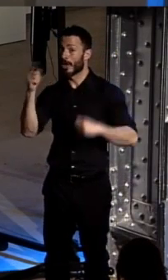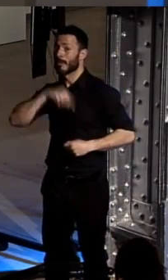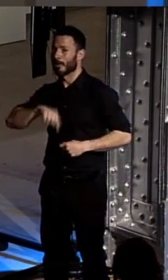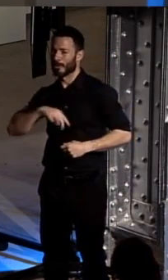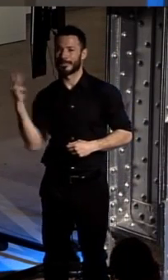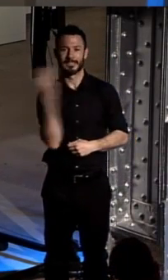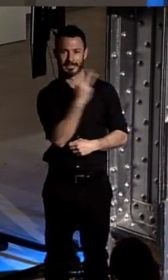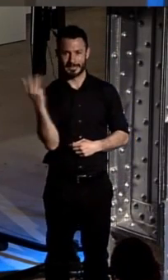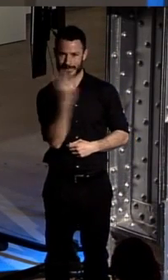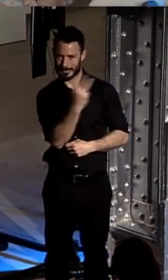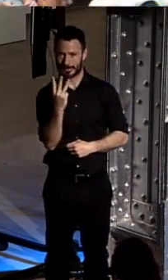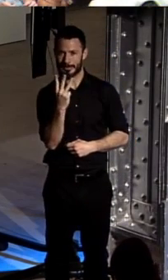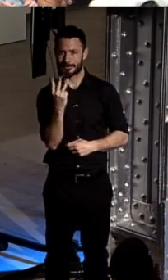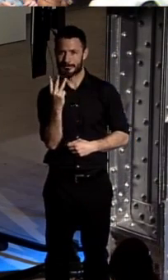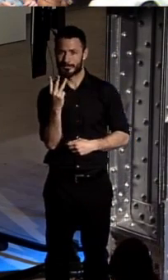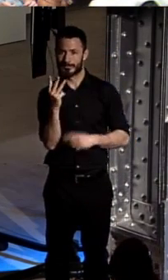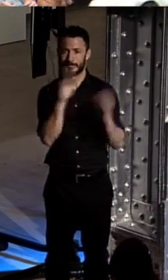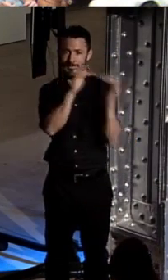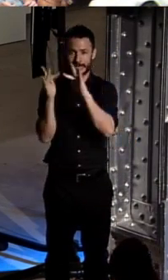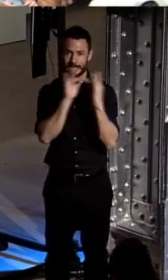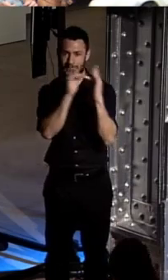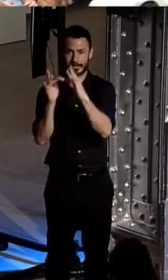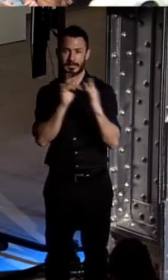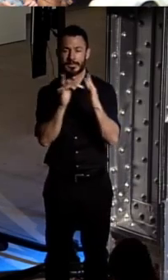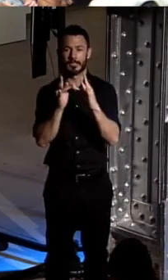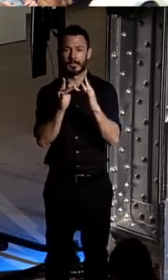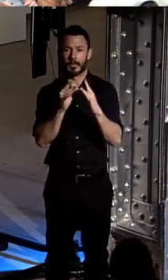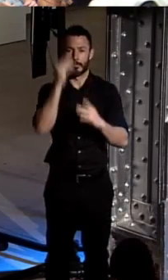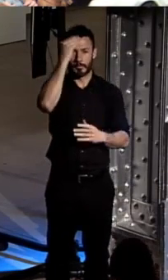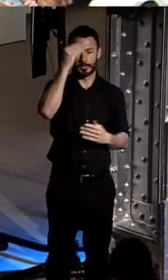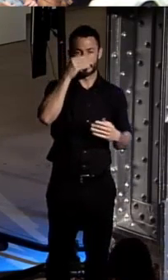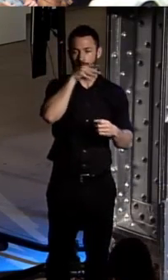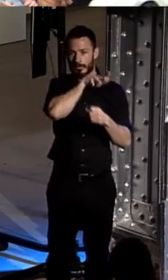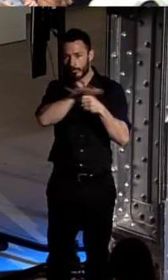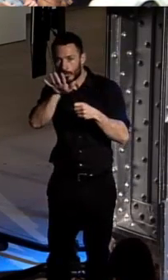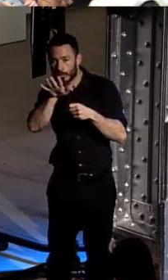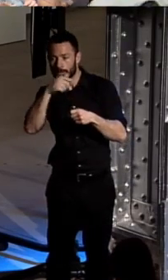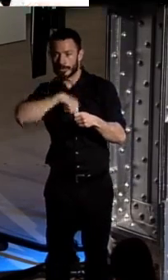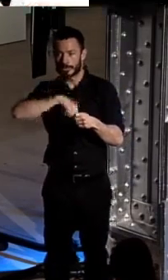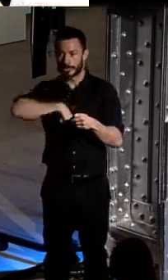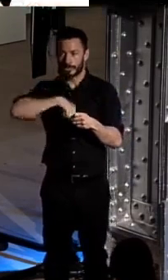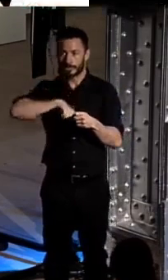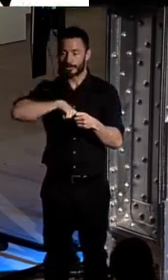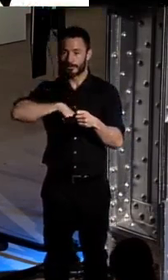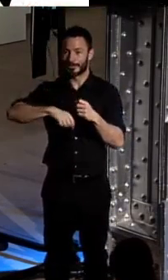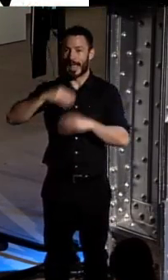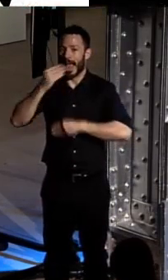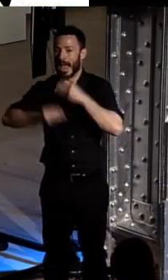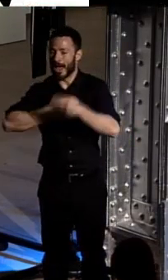emociones, y estas tres dimensiones interaccionan entre ellas, de manera que lo que pensamos influye cómo nos sentimos y lo que